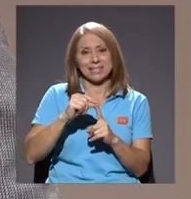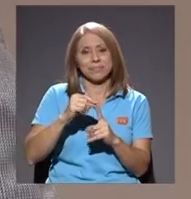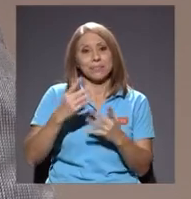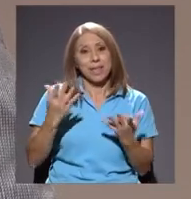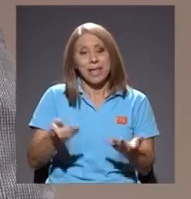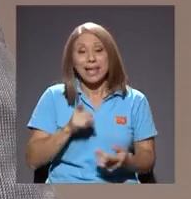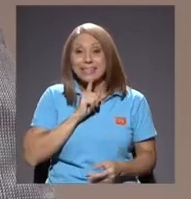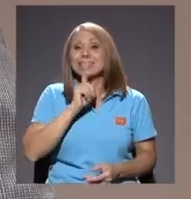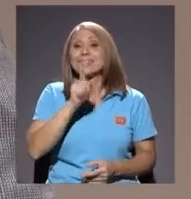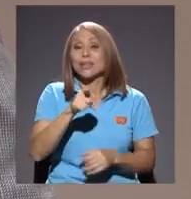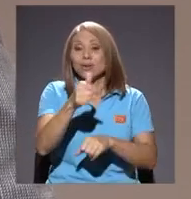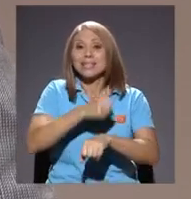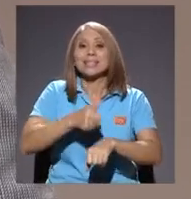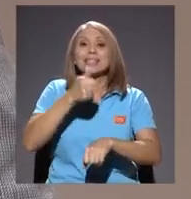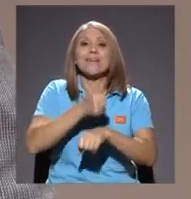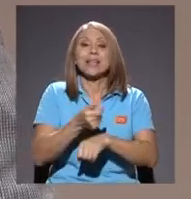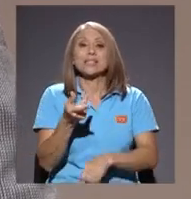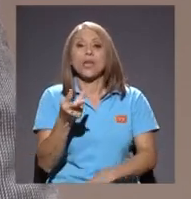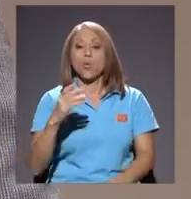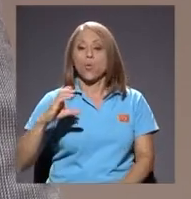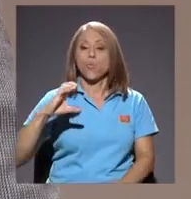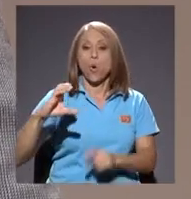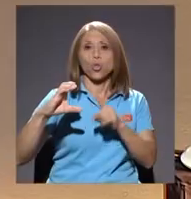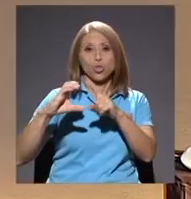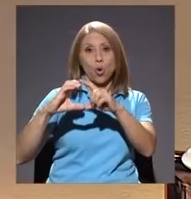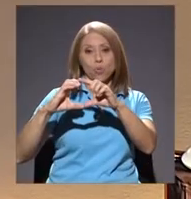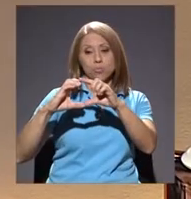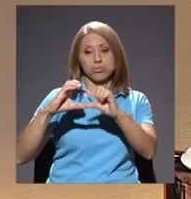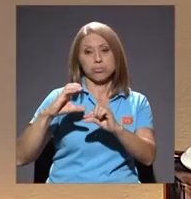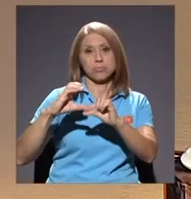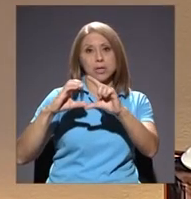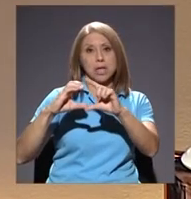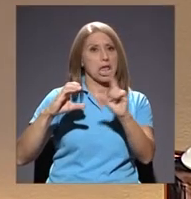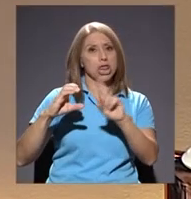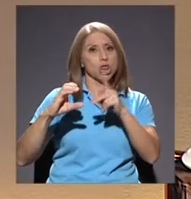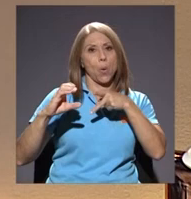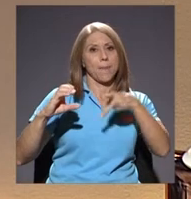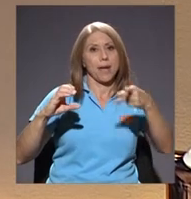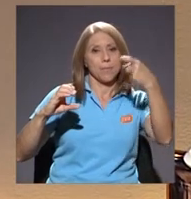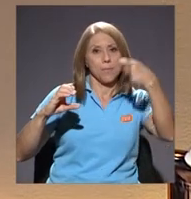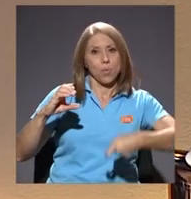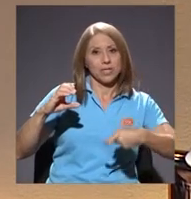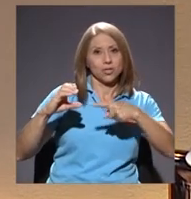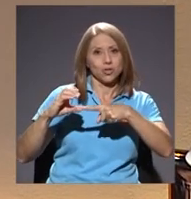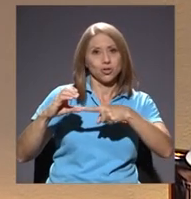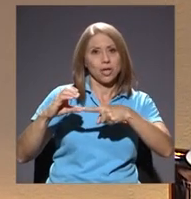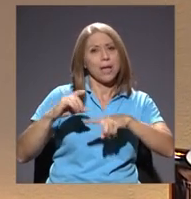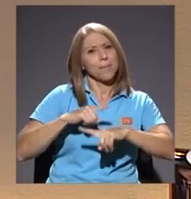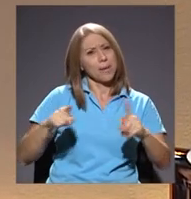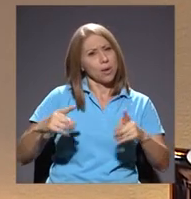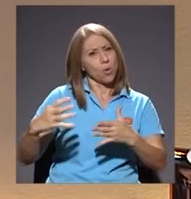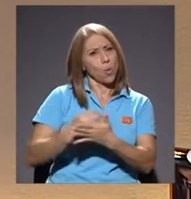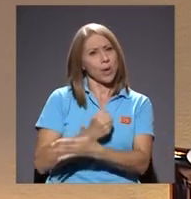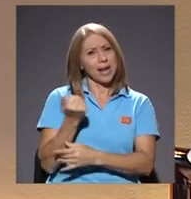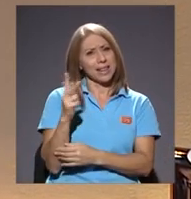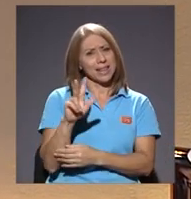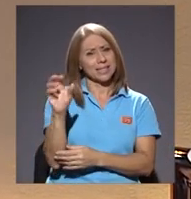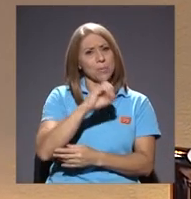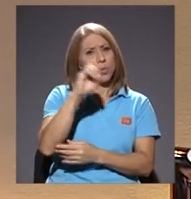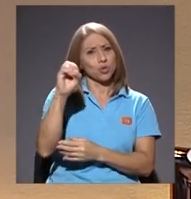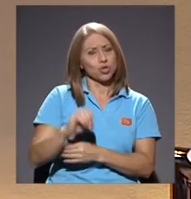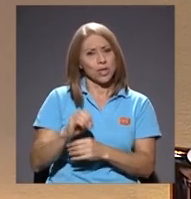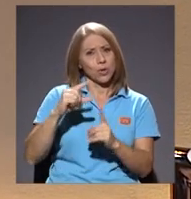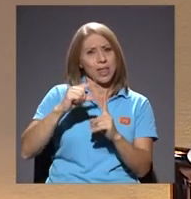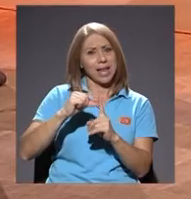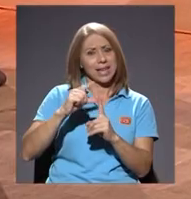se establece un monto alquiler exento la verdad es que cobrar el 13 por ciento de alquiler sobre